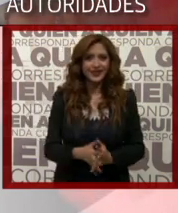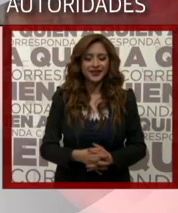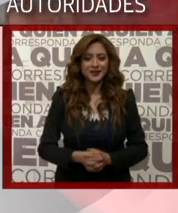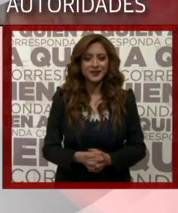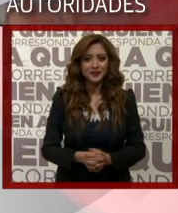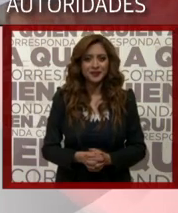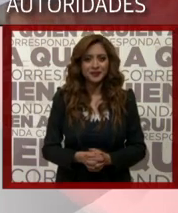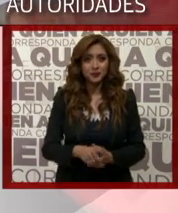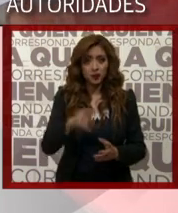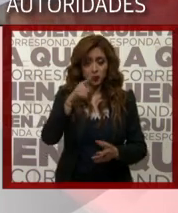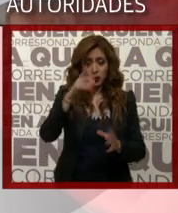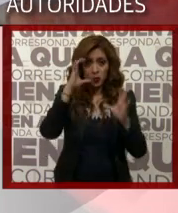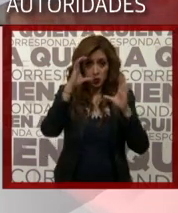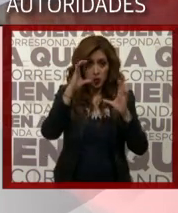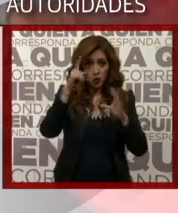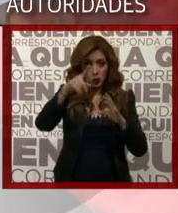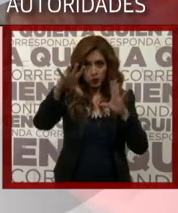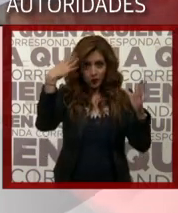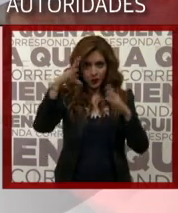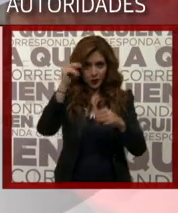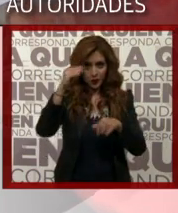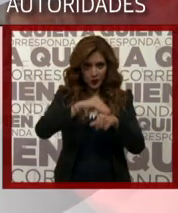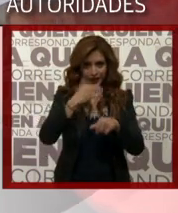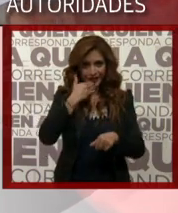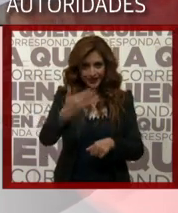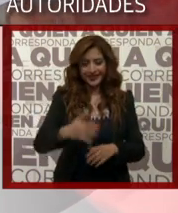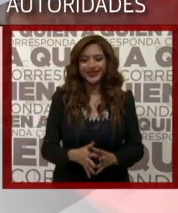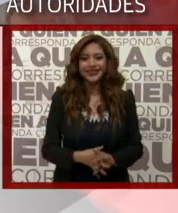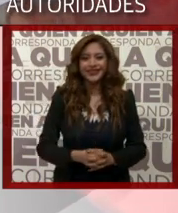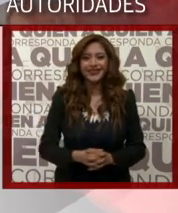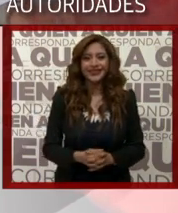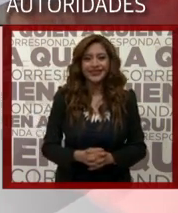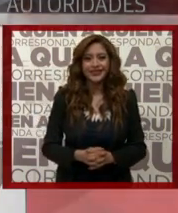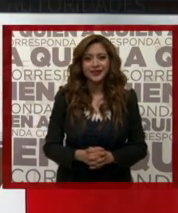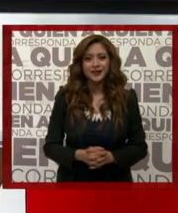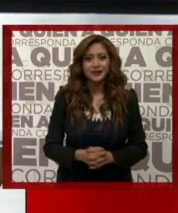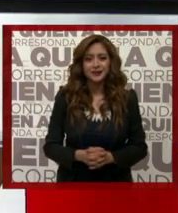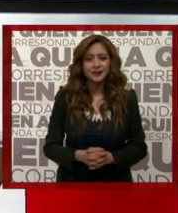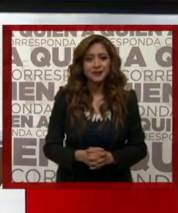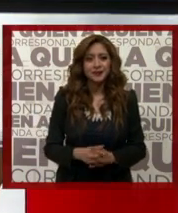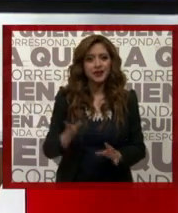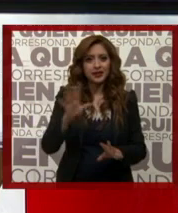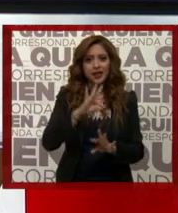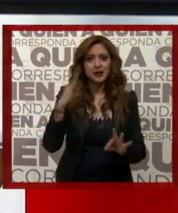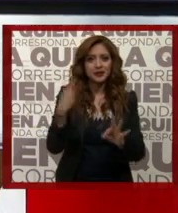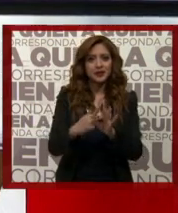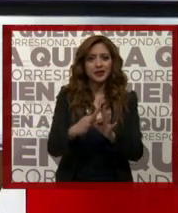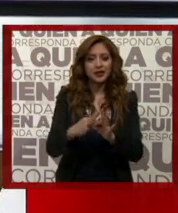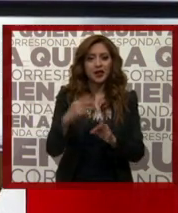señor. Cuídate mucho, compadre, no hagas travesuras, pórtate bonito. Gracias. Ándele, gracias. Ya quedó, Lina, tu